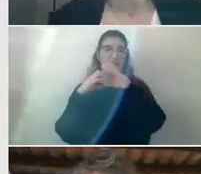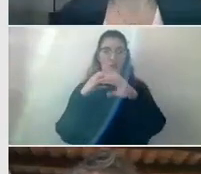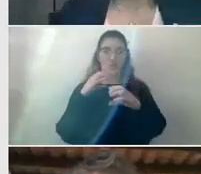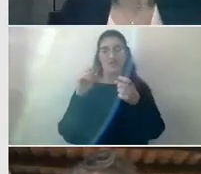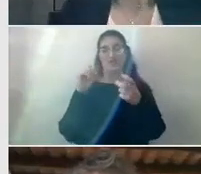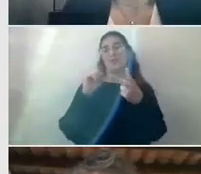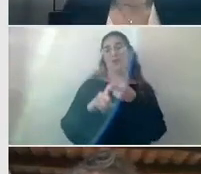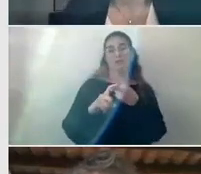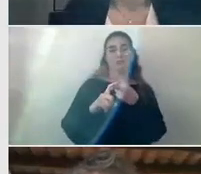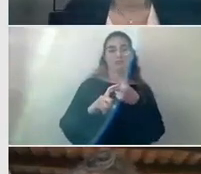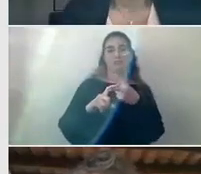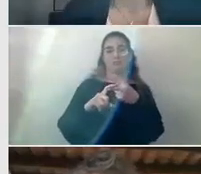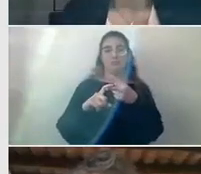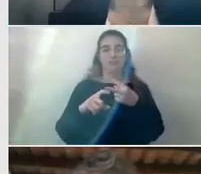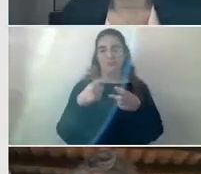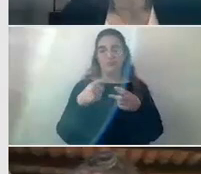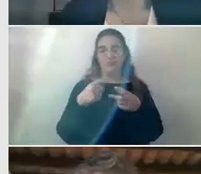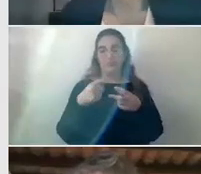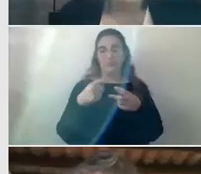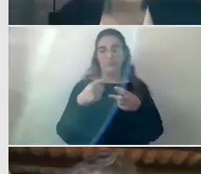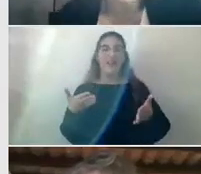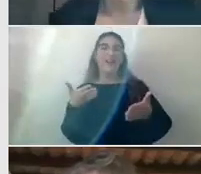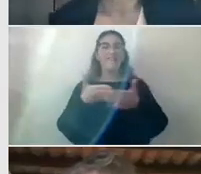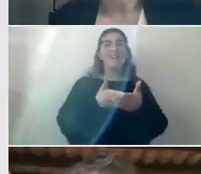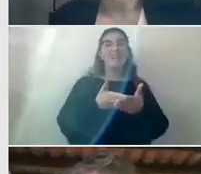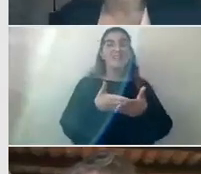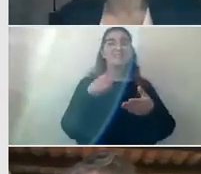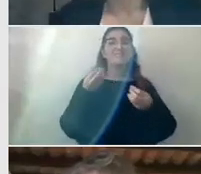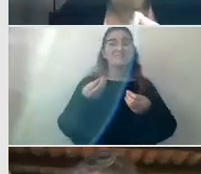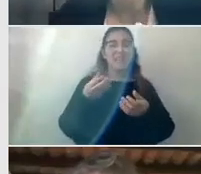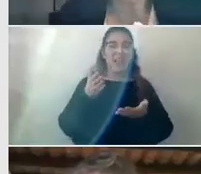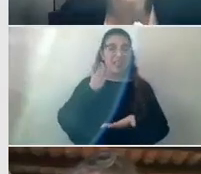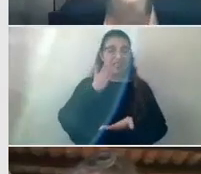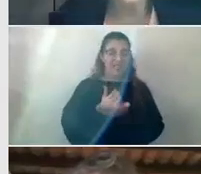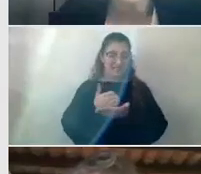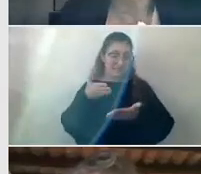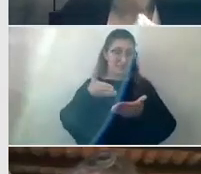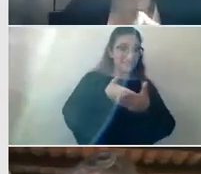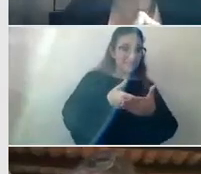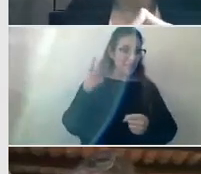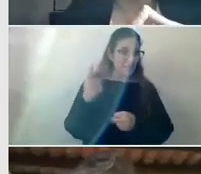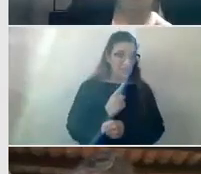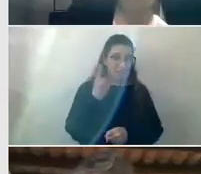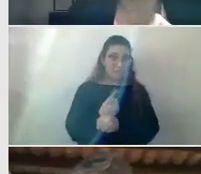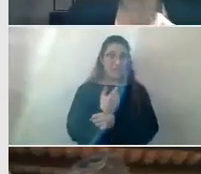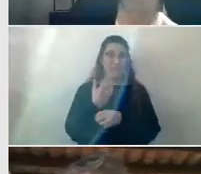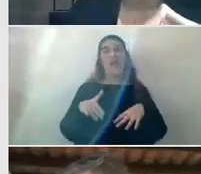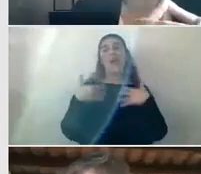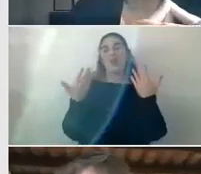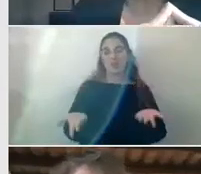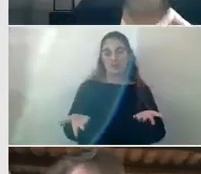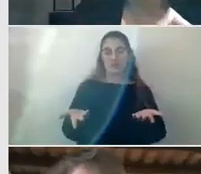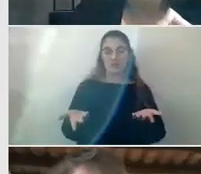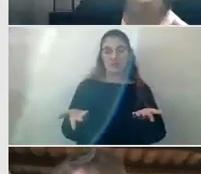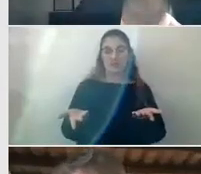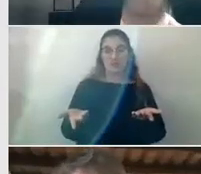esas barreras le impiden el ejercicio de un derecho y por las barreras que existen en el contexto social el